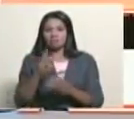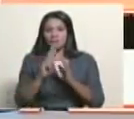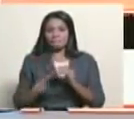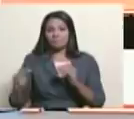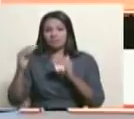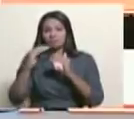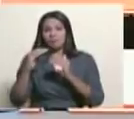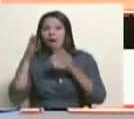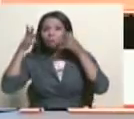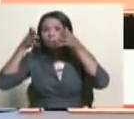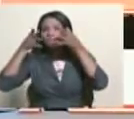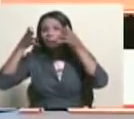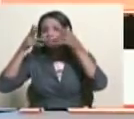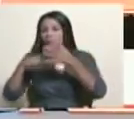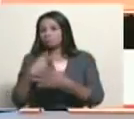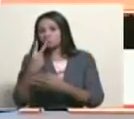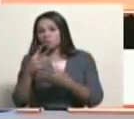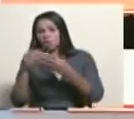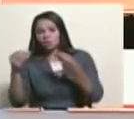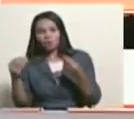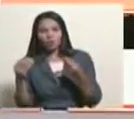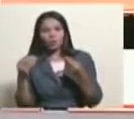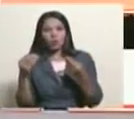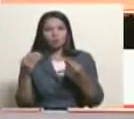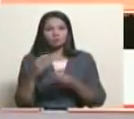principales asesores, voceros.